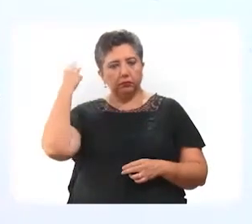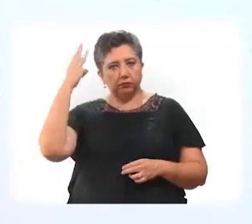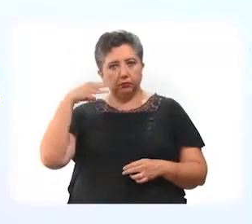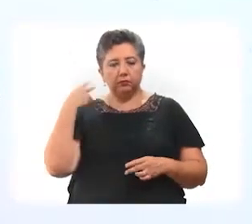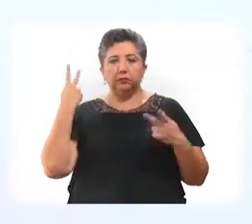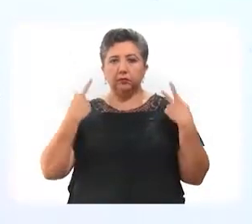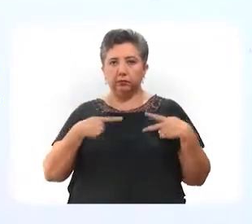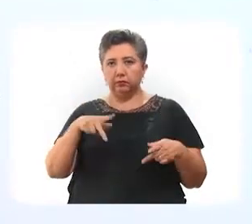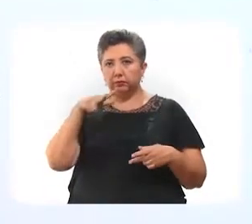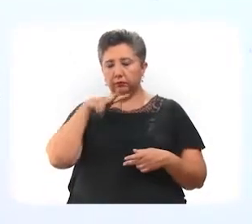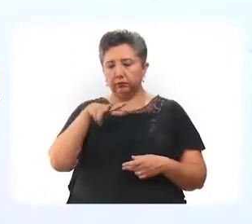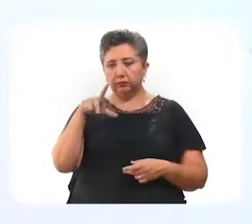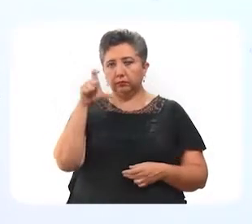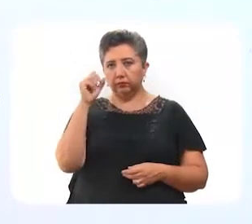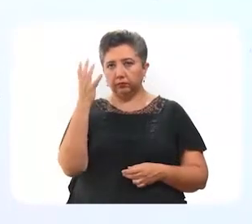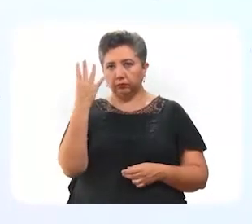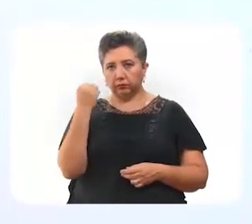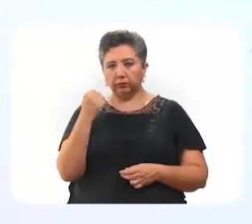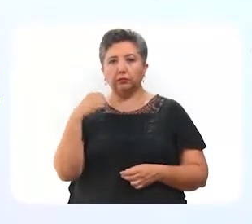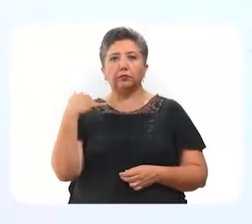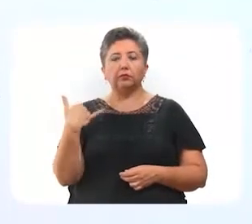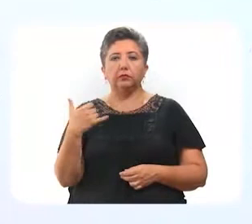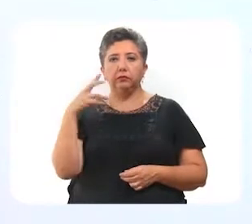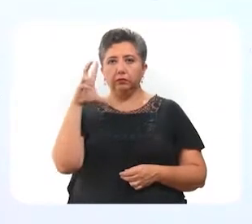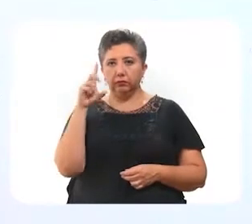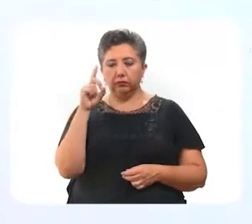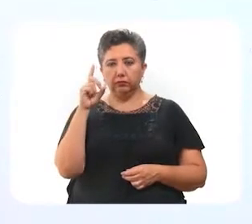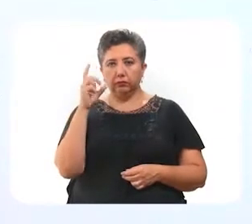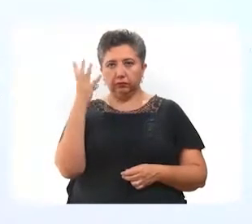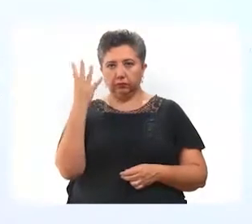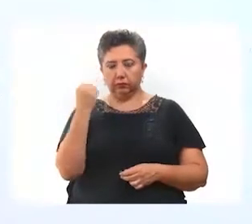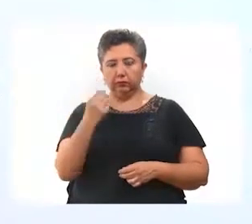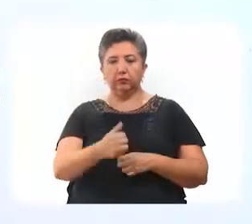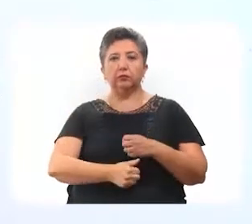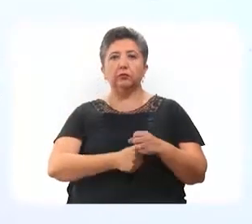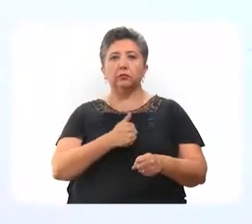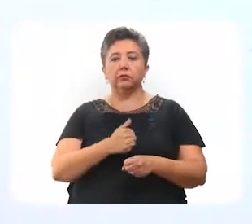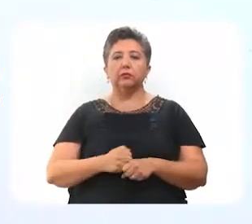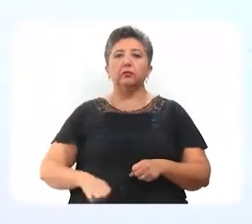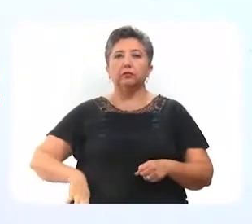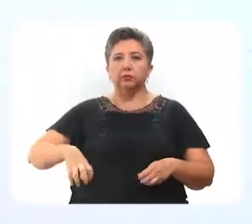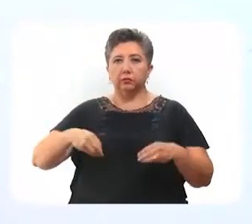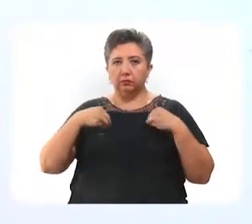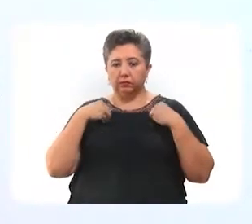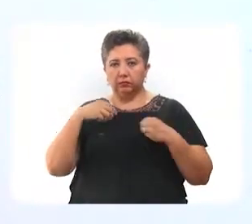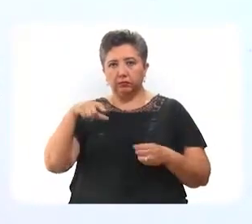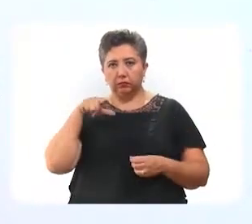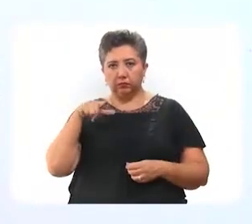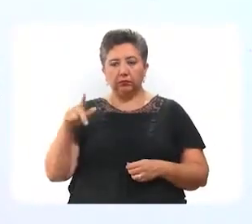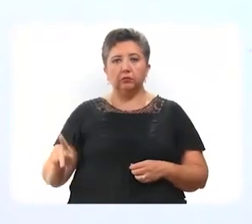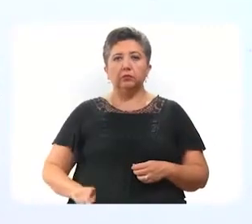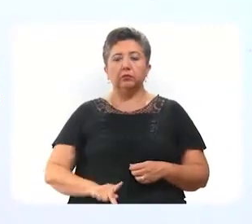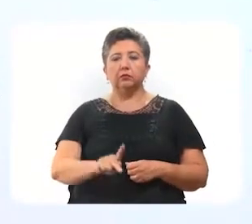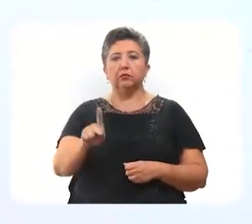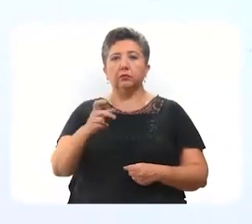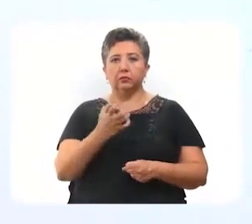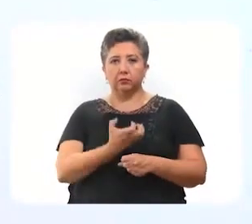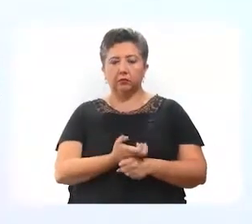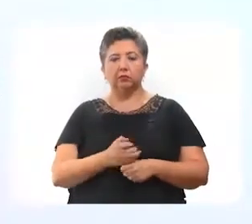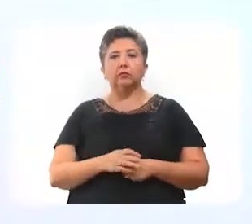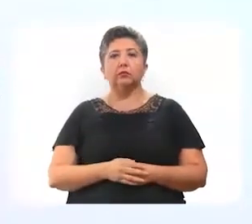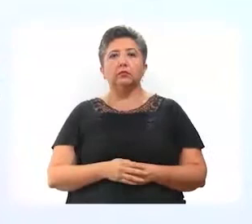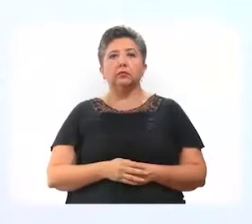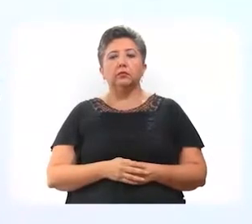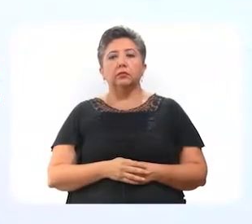marzo, personas de 18 a 29 y de 30 a 39 años de edad que viven en 17 municipios del interior